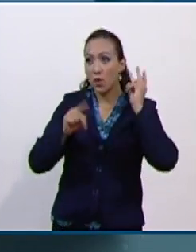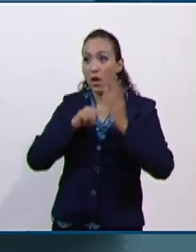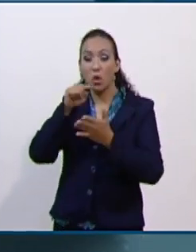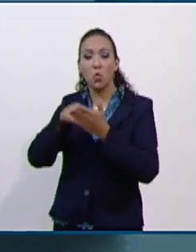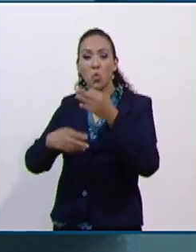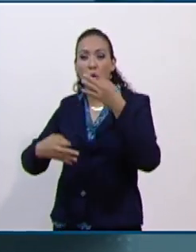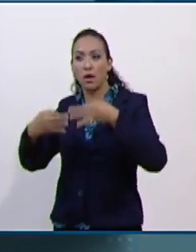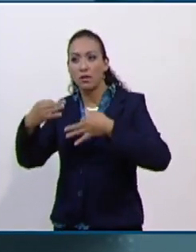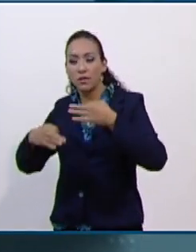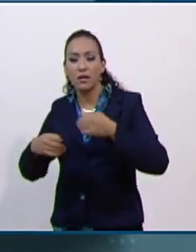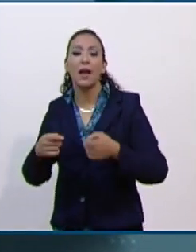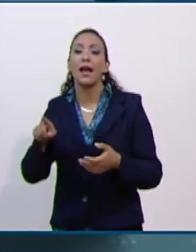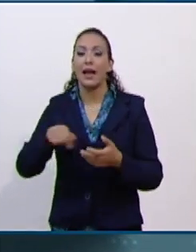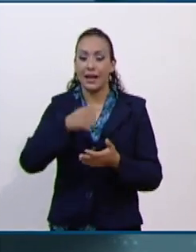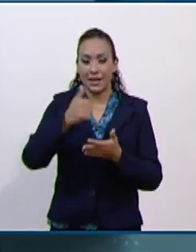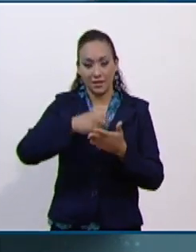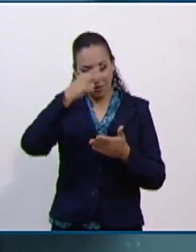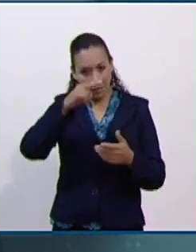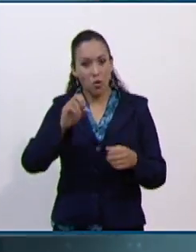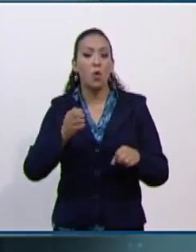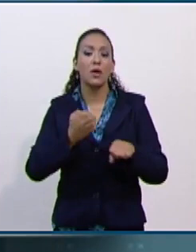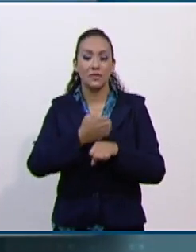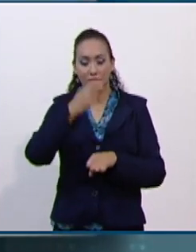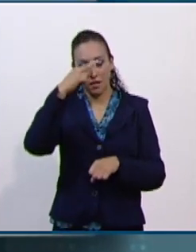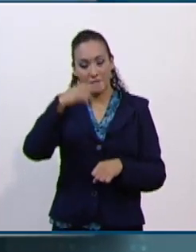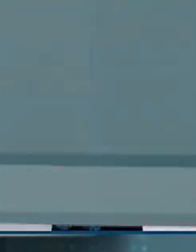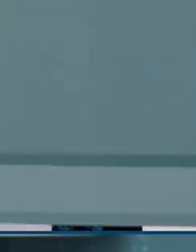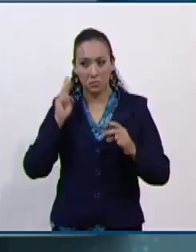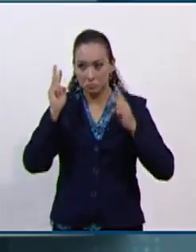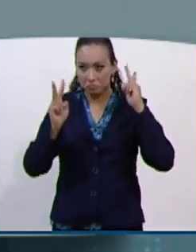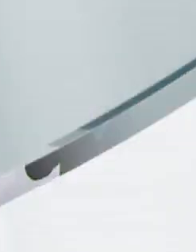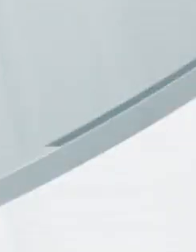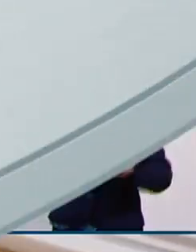en la capital del país y el Estado de México.